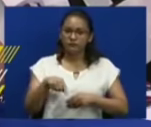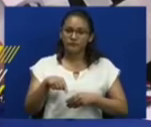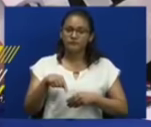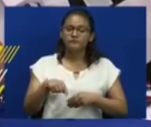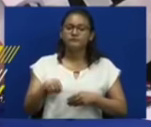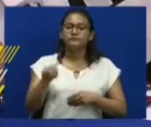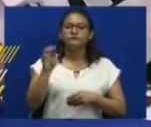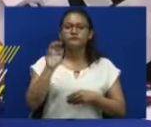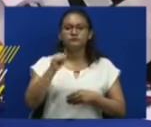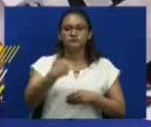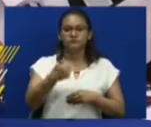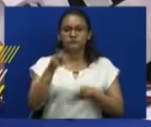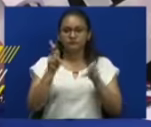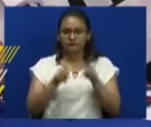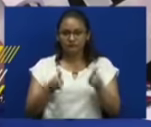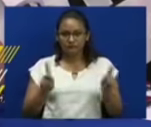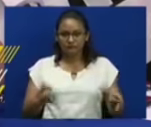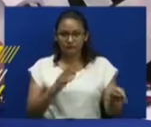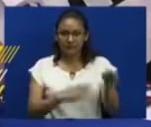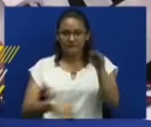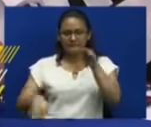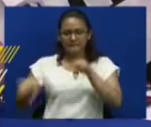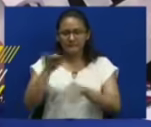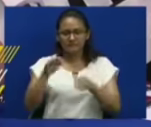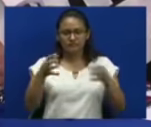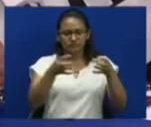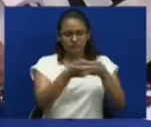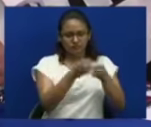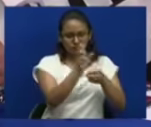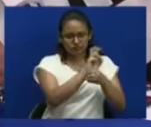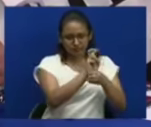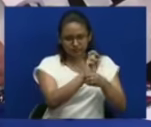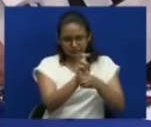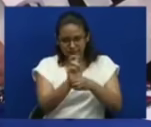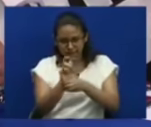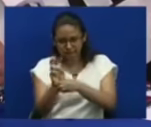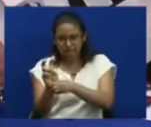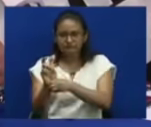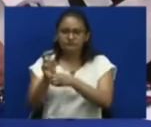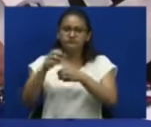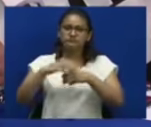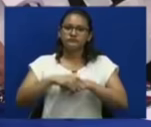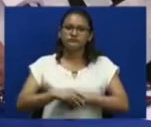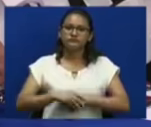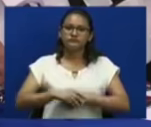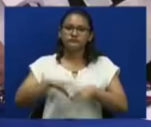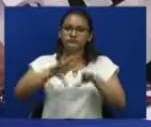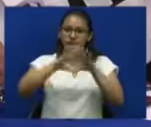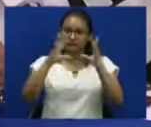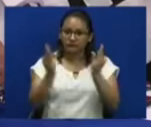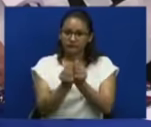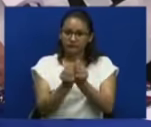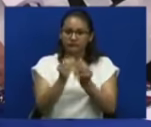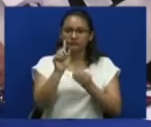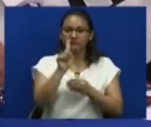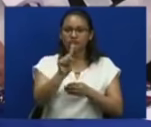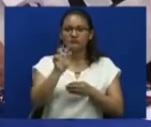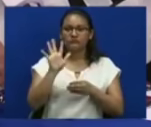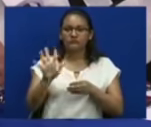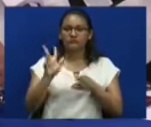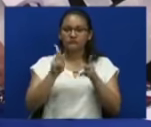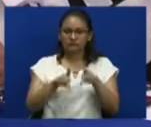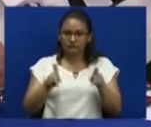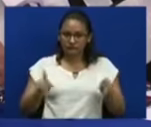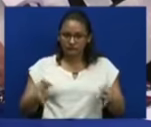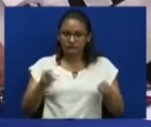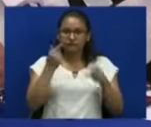seis más para un total esta mañana de 15 personas en cuido